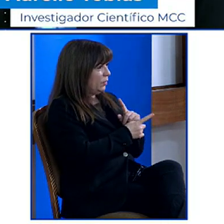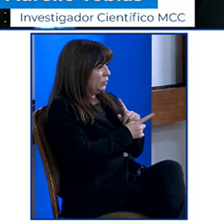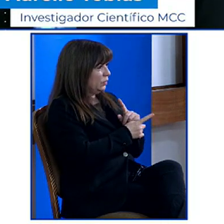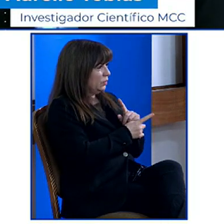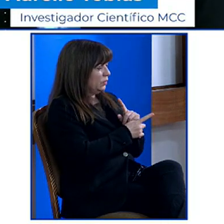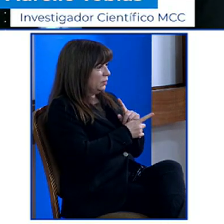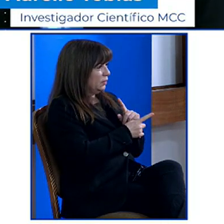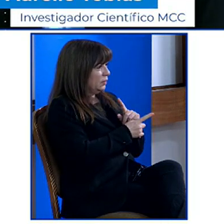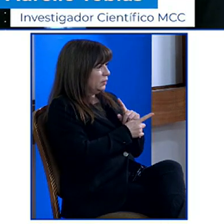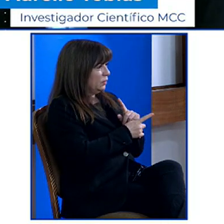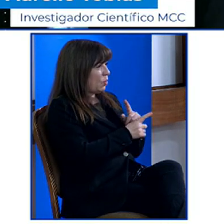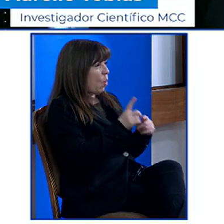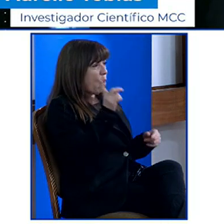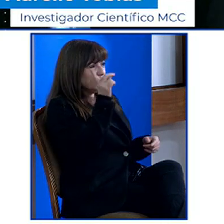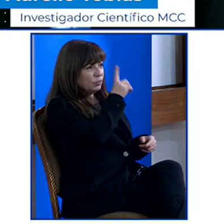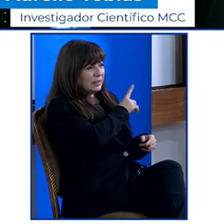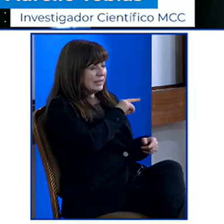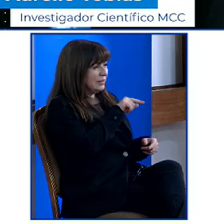en